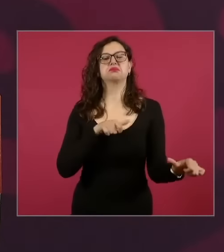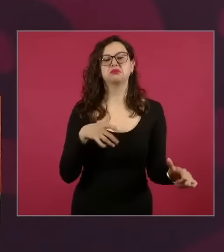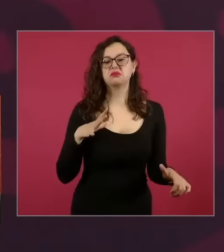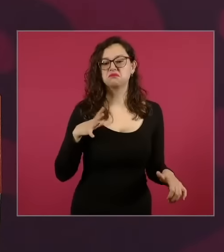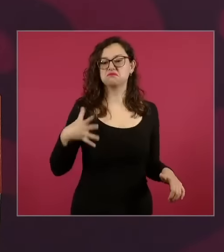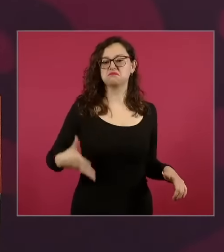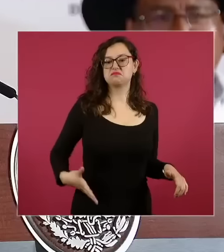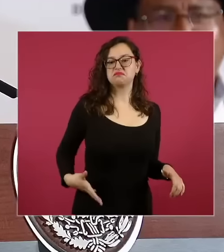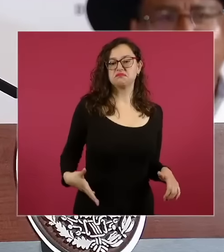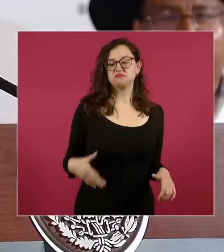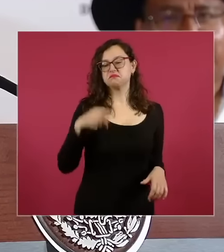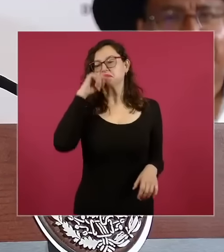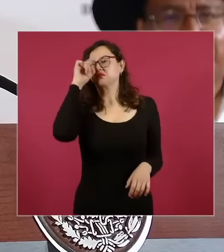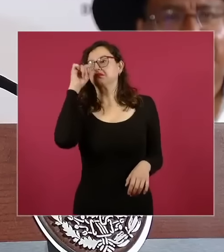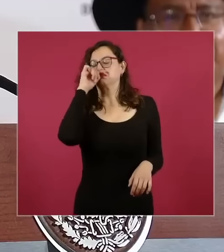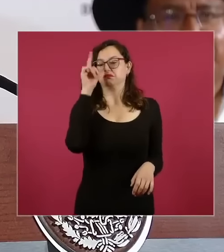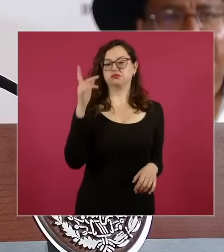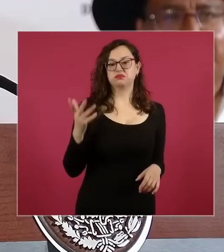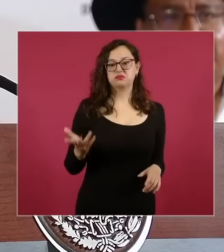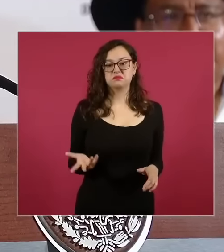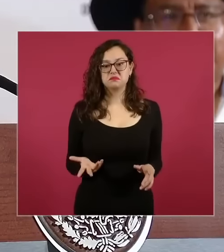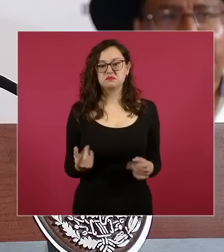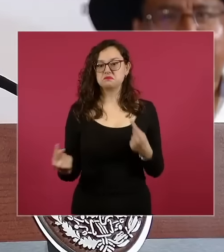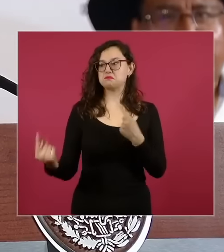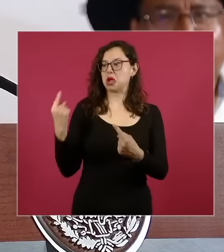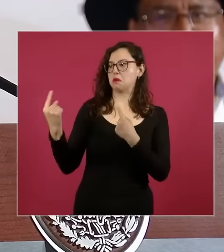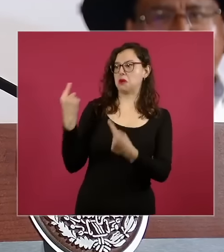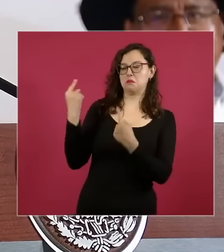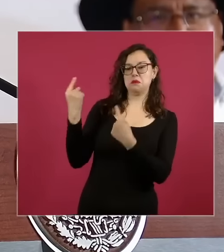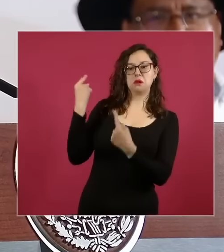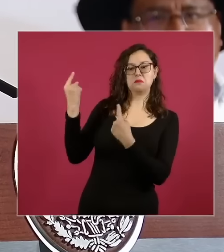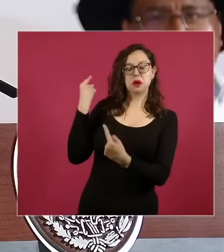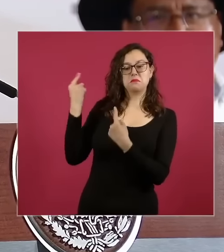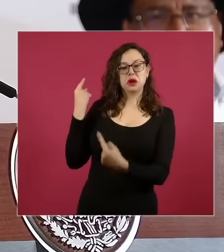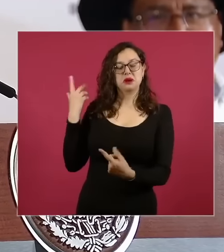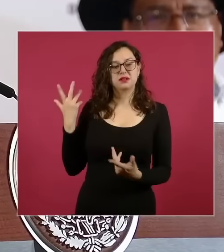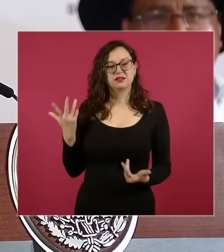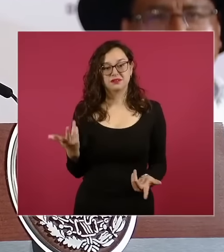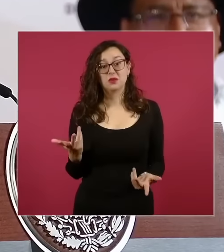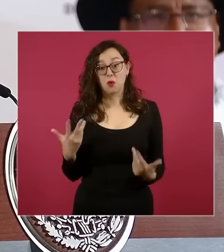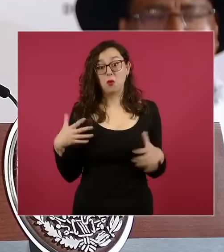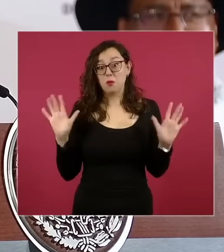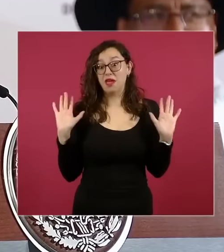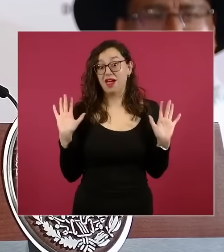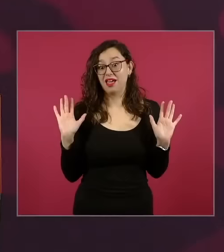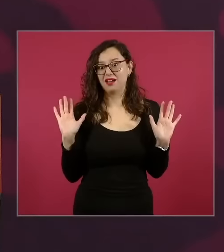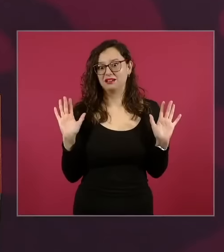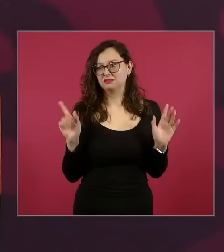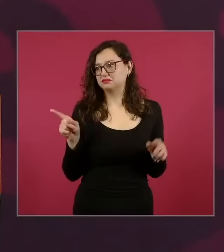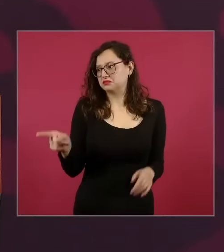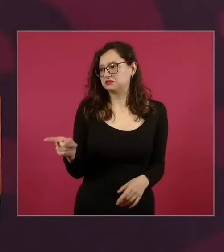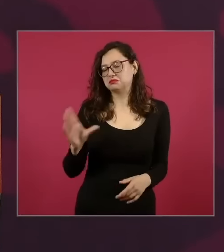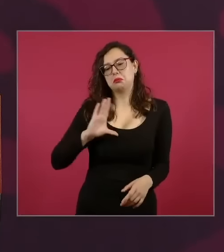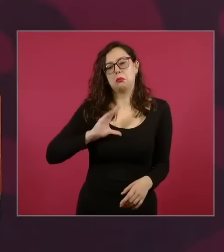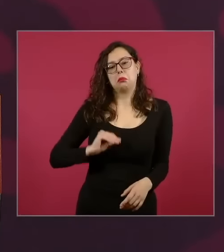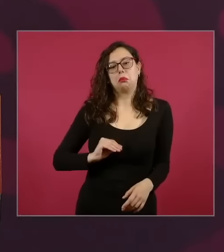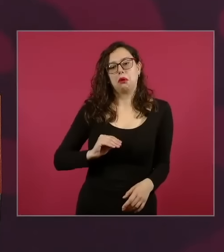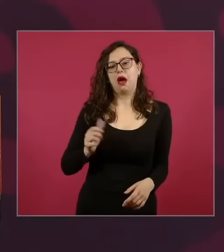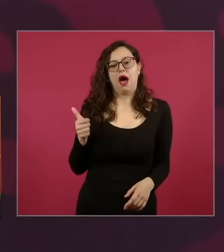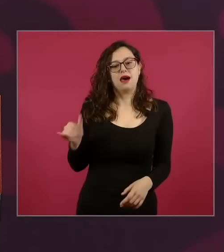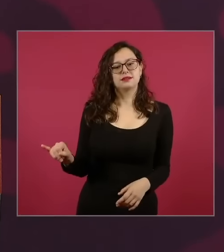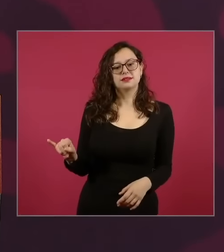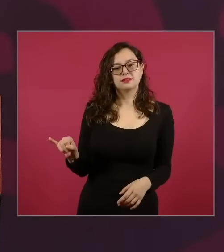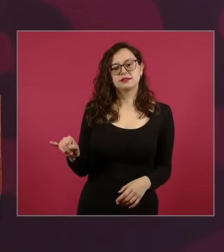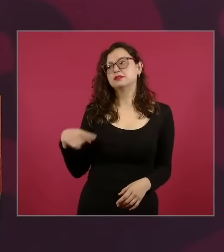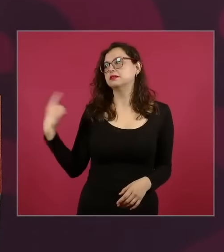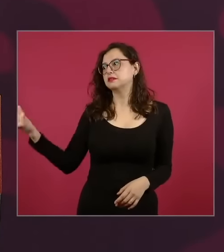o empezar con indirectas a cuestionar lo que hemos conseguido